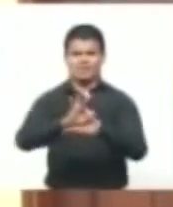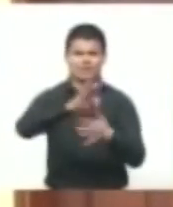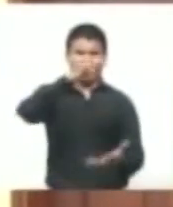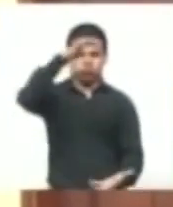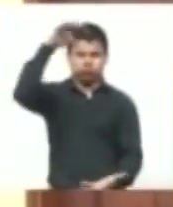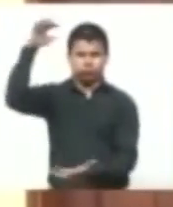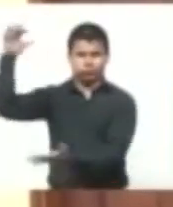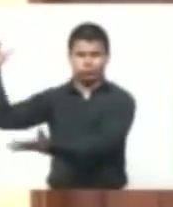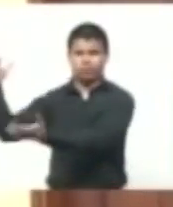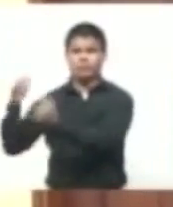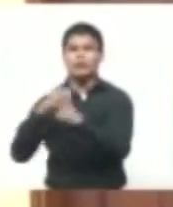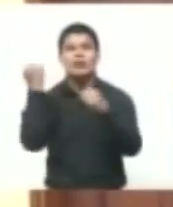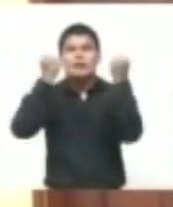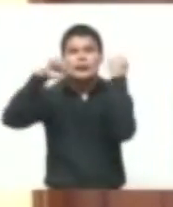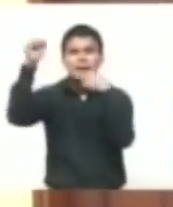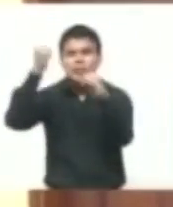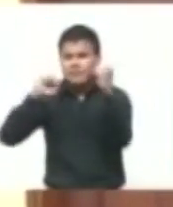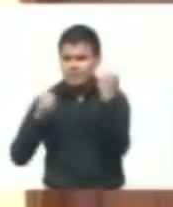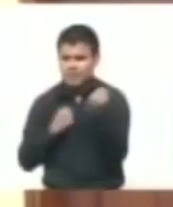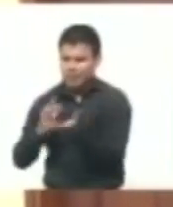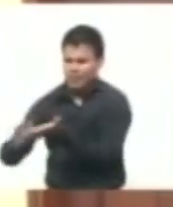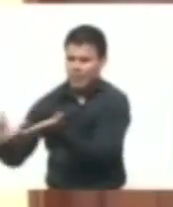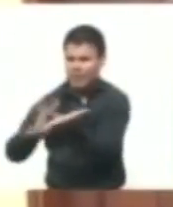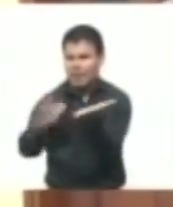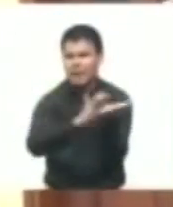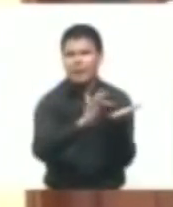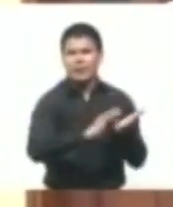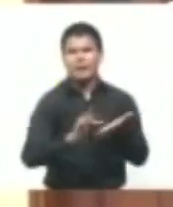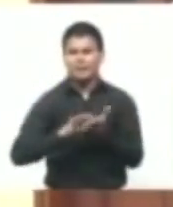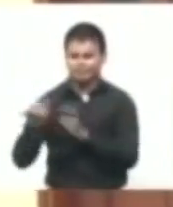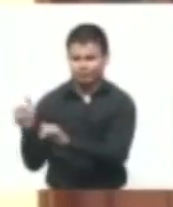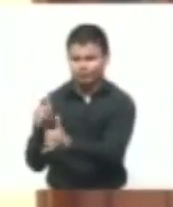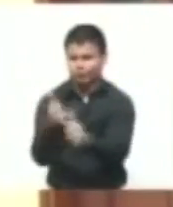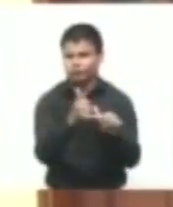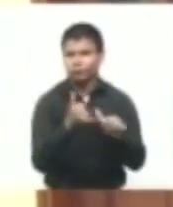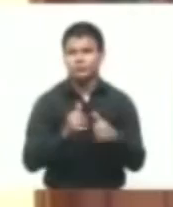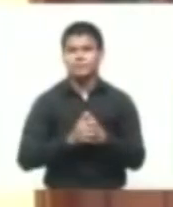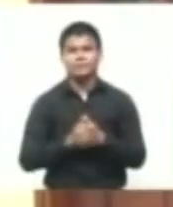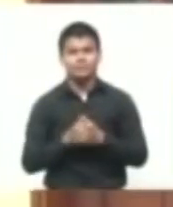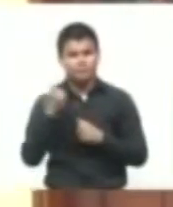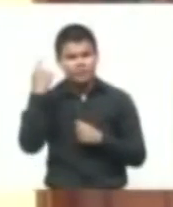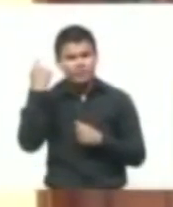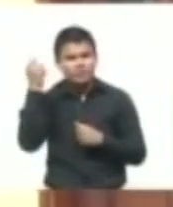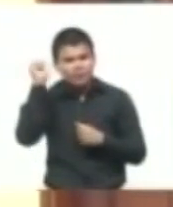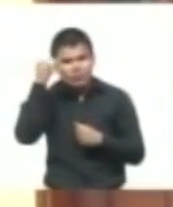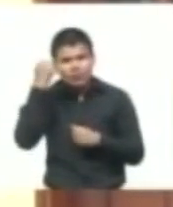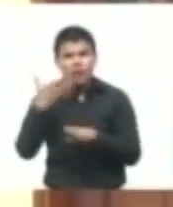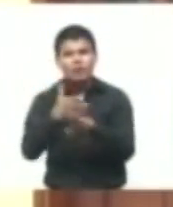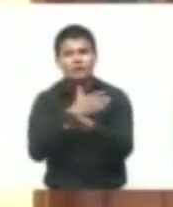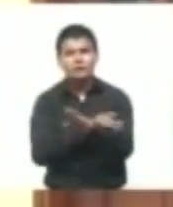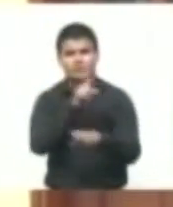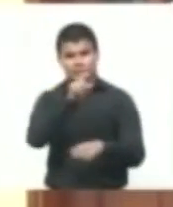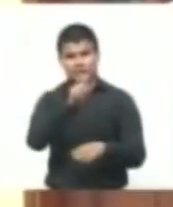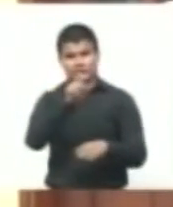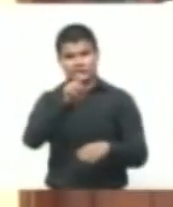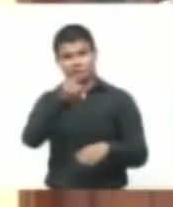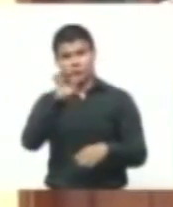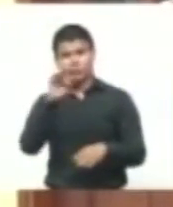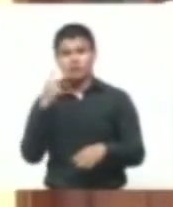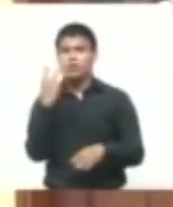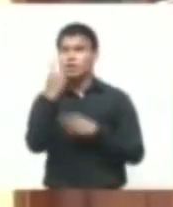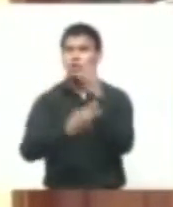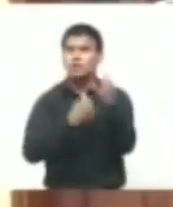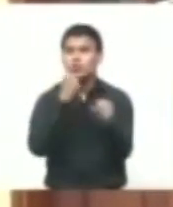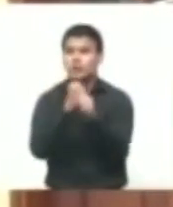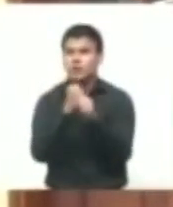está produciendo el Carnaval de Barranquilla. Recuerdo que hace dos años tuvimos 650 toneladas, el año anterior 605, es decir que en dos años se ha